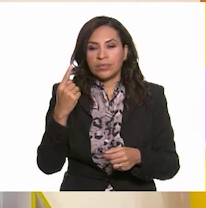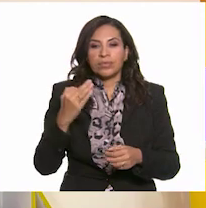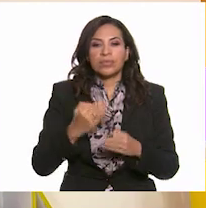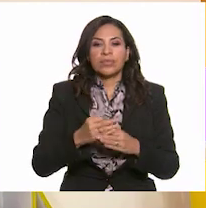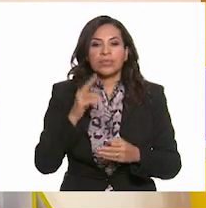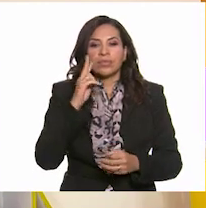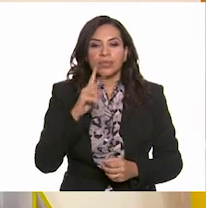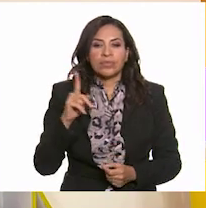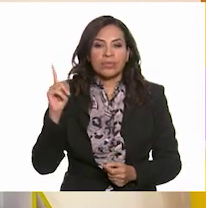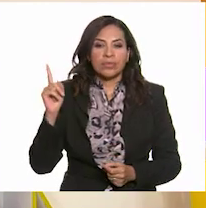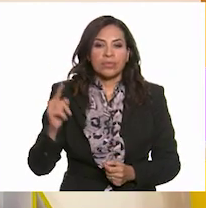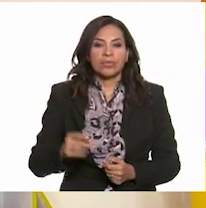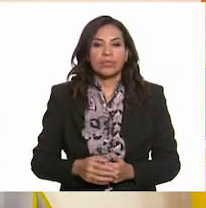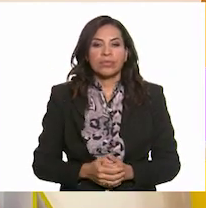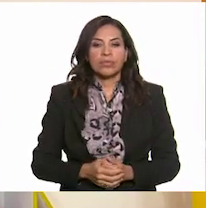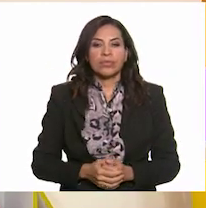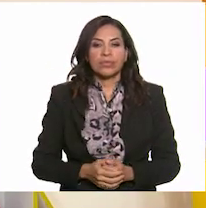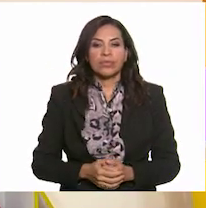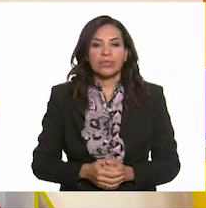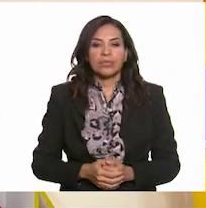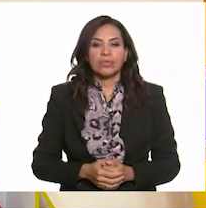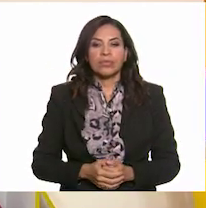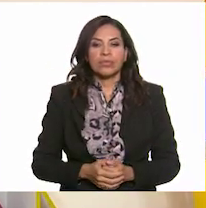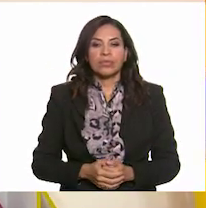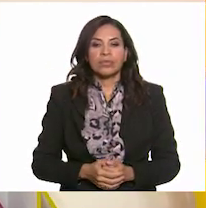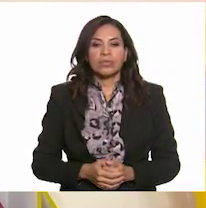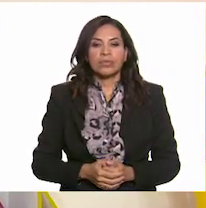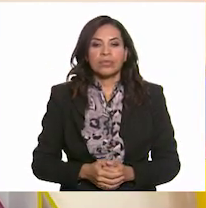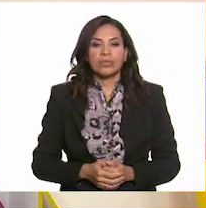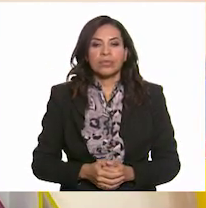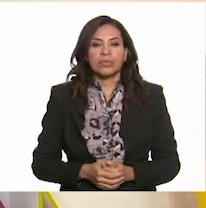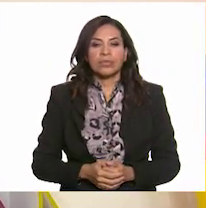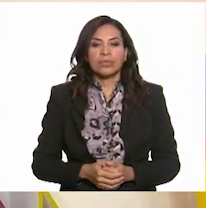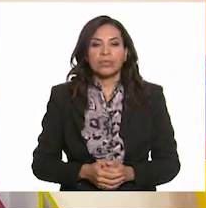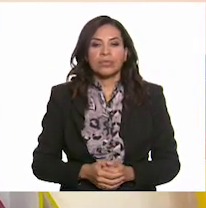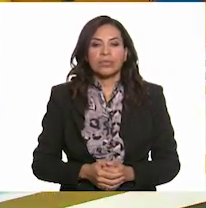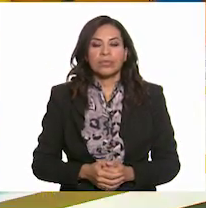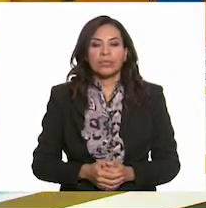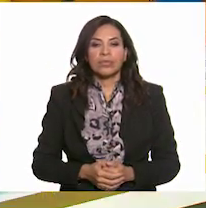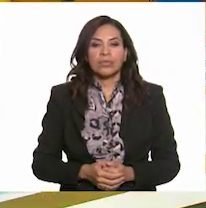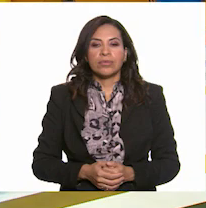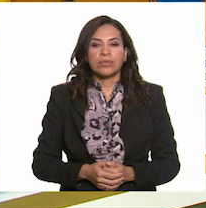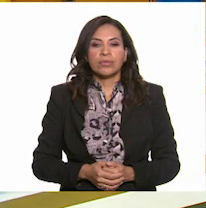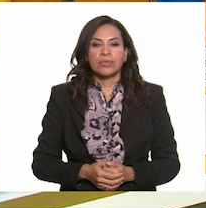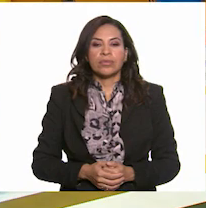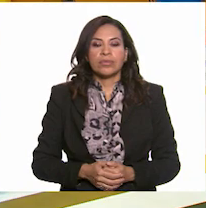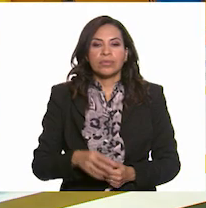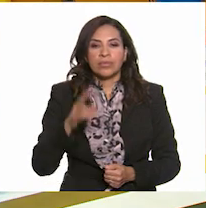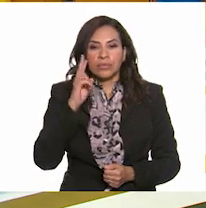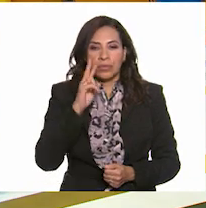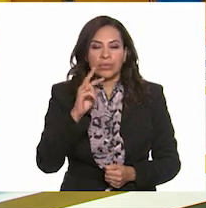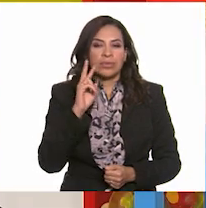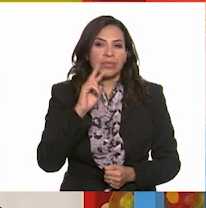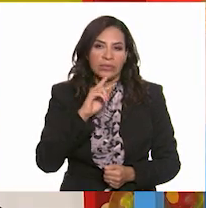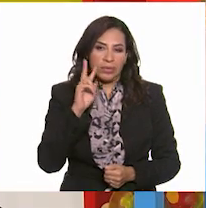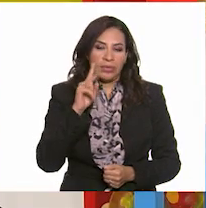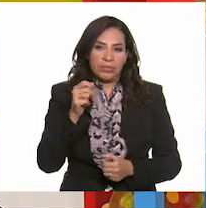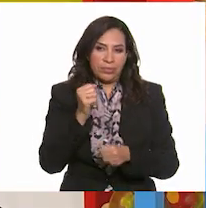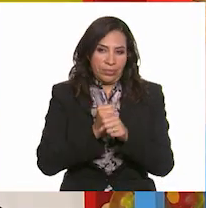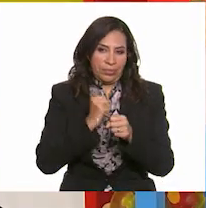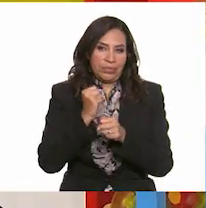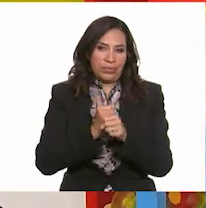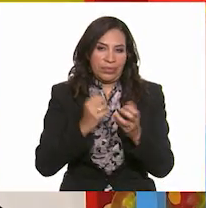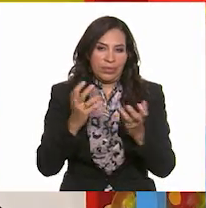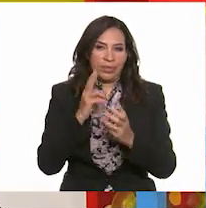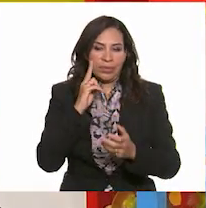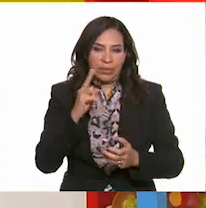a hacer palmas, palmas. Un, dos, tres, y paso. Ah. ¿Listo? ¿Quieres practicarlo? Sí. Vamos a